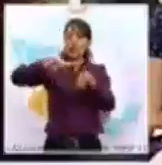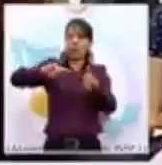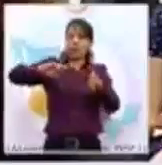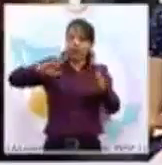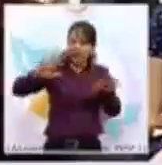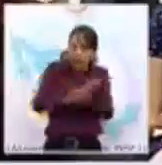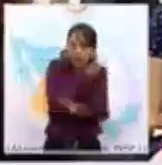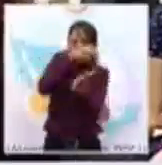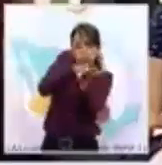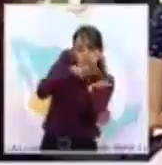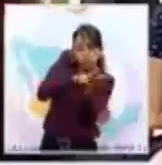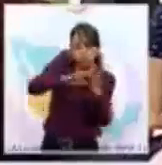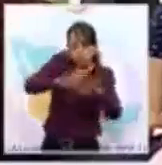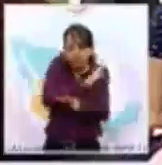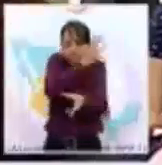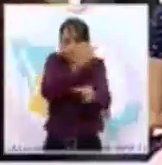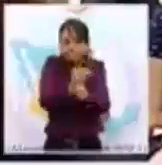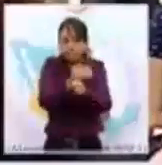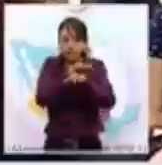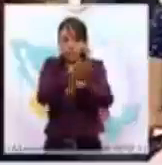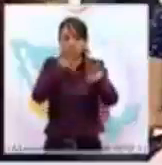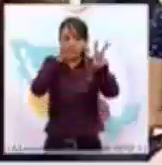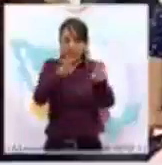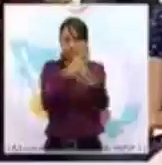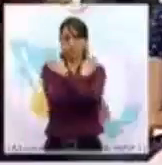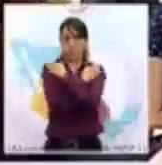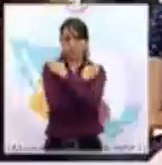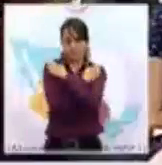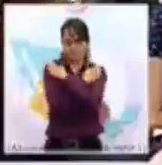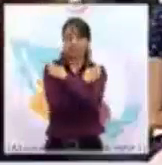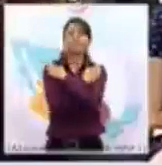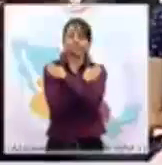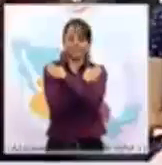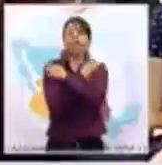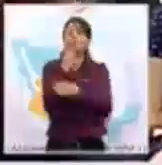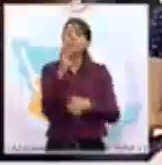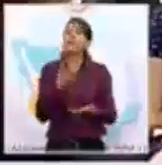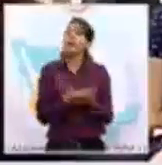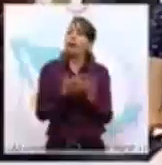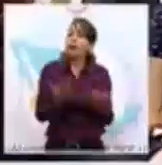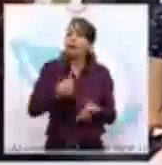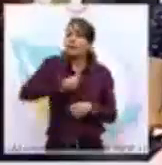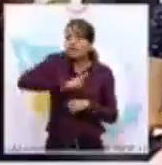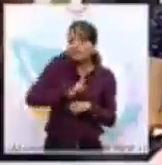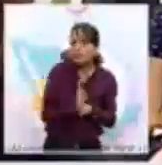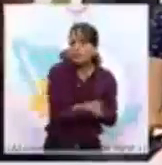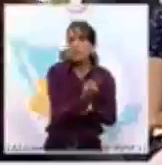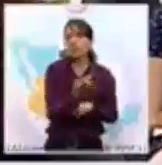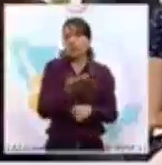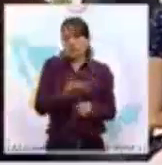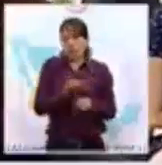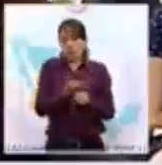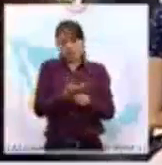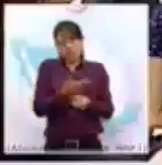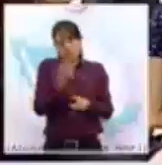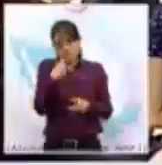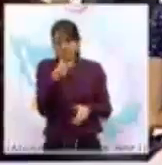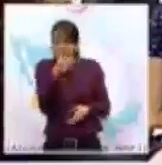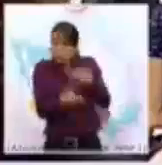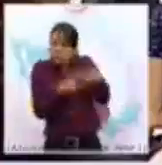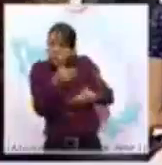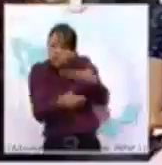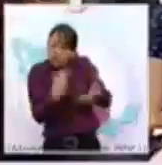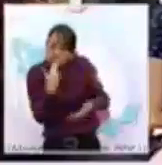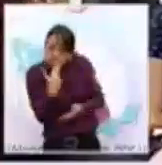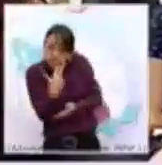cultura. Sin embargo, mi pregunta es, desde este sentido de elemento civilizador, ¿realmente estamos teniendo